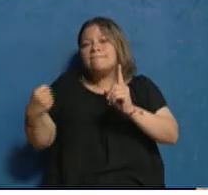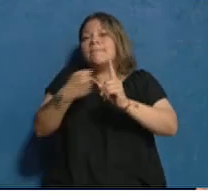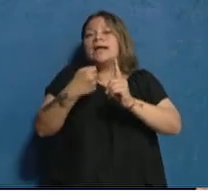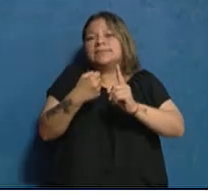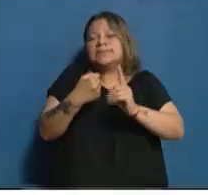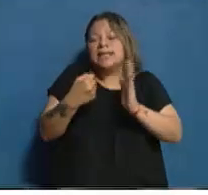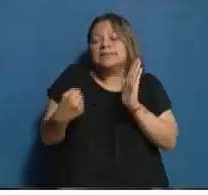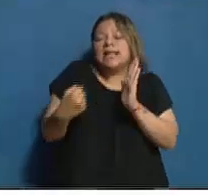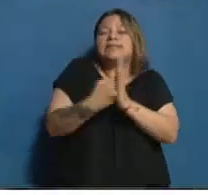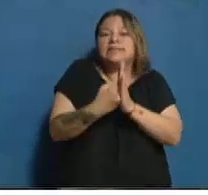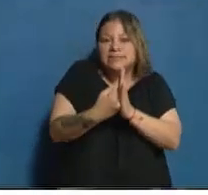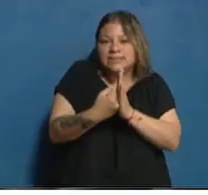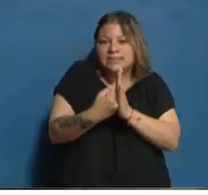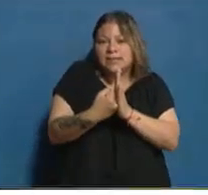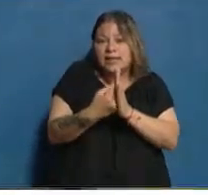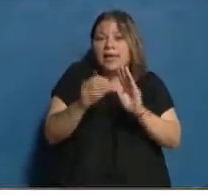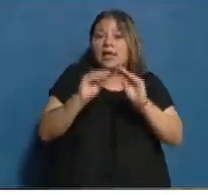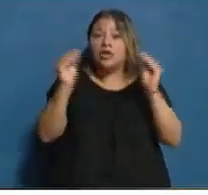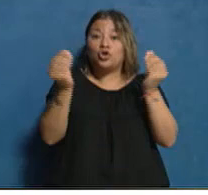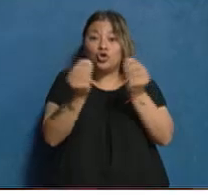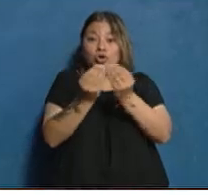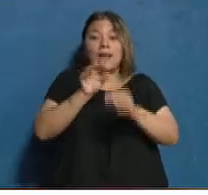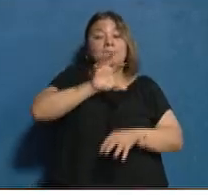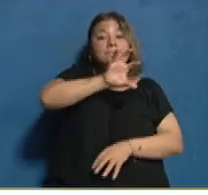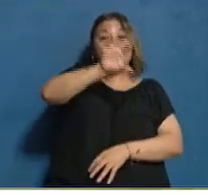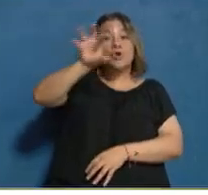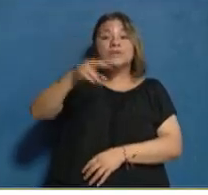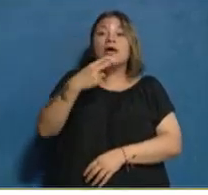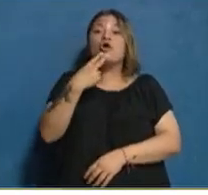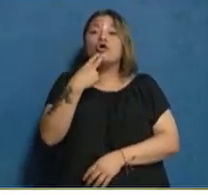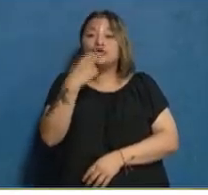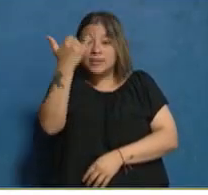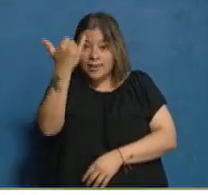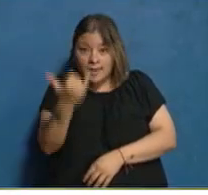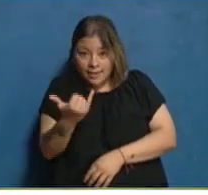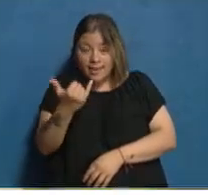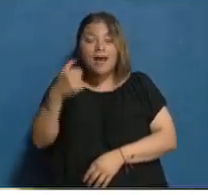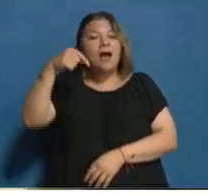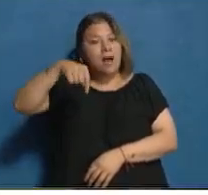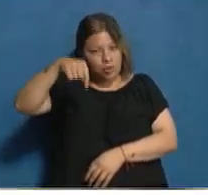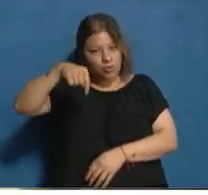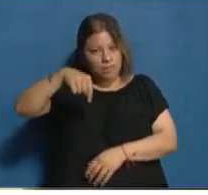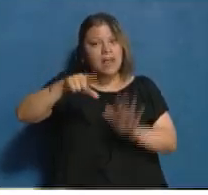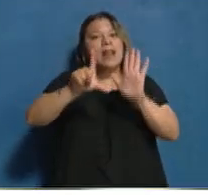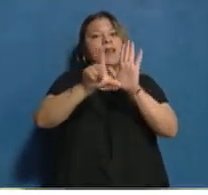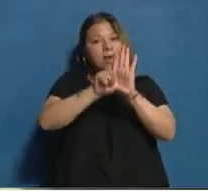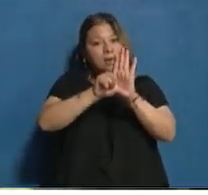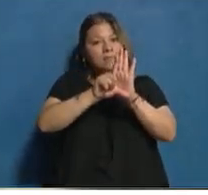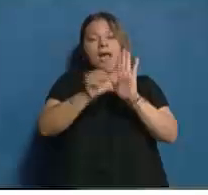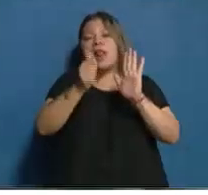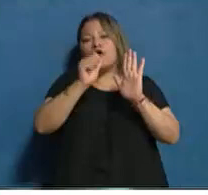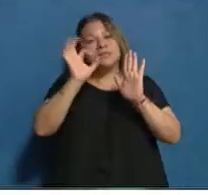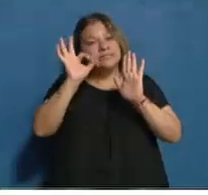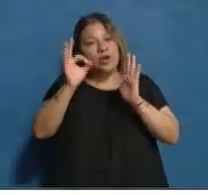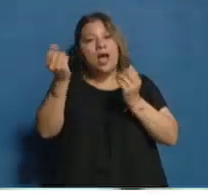el siniestro vial. Ya hay 11 provincias en Argentina que tienen actualmente una norma de alcohol cero al